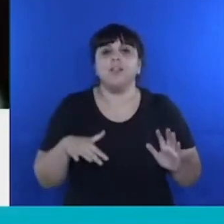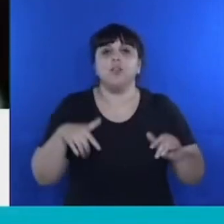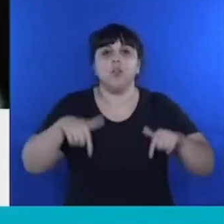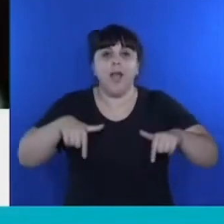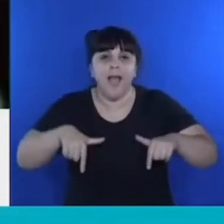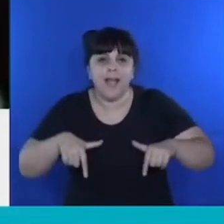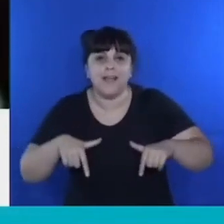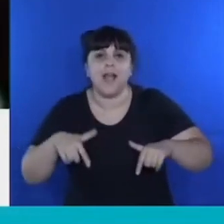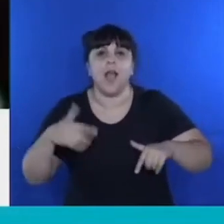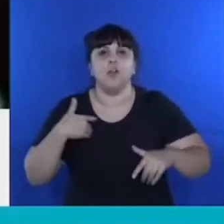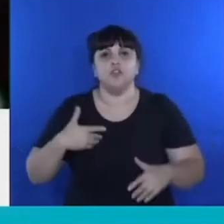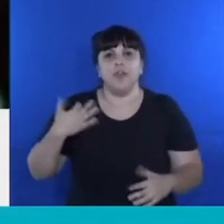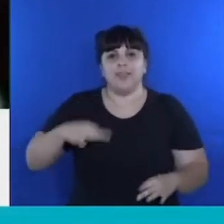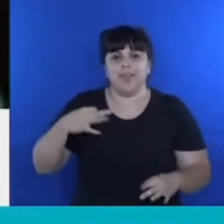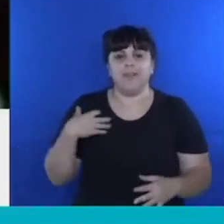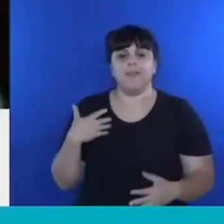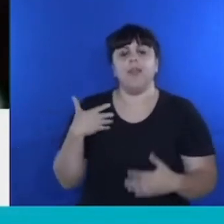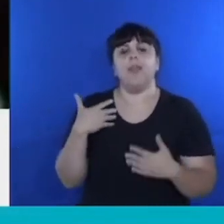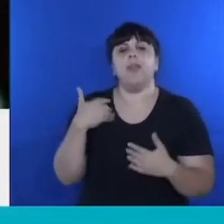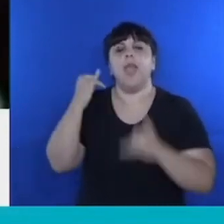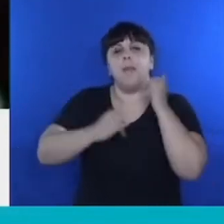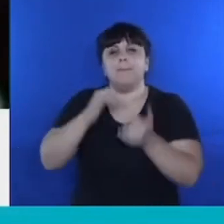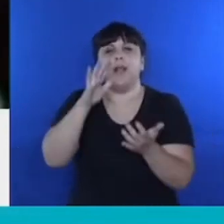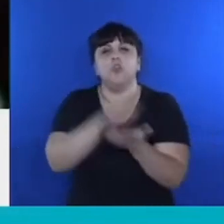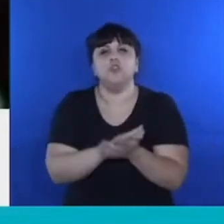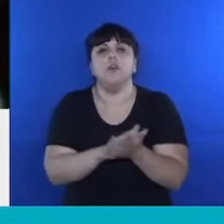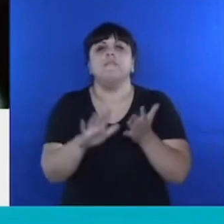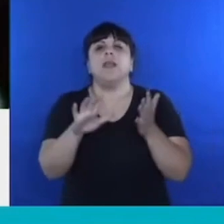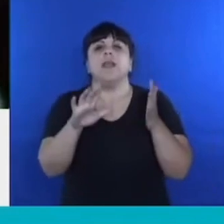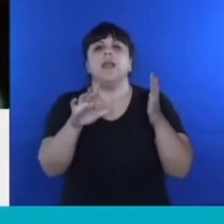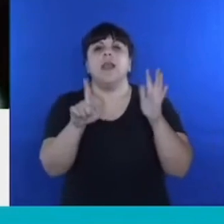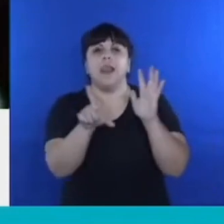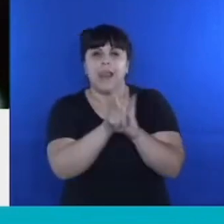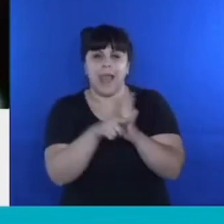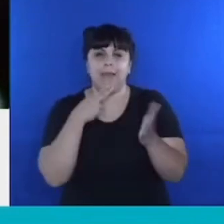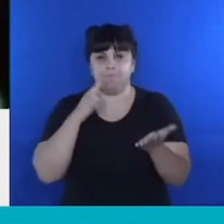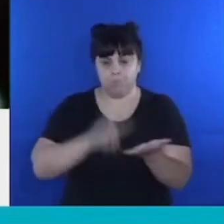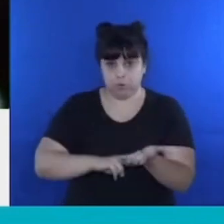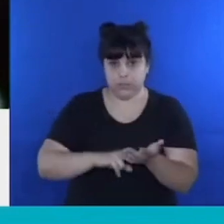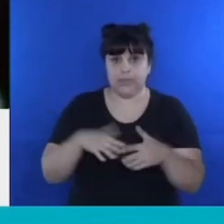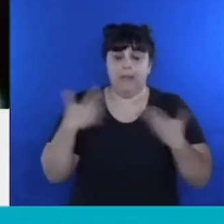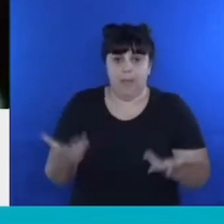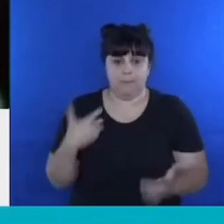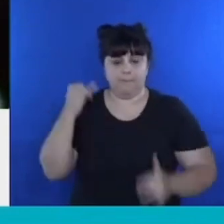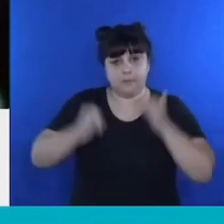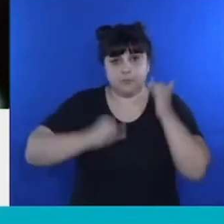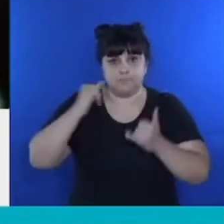en esta intervención tengo que dar mi posición en relación a la ley impositiva.